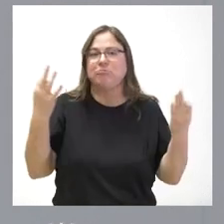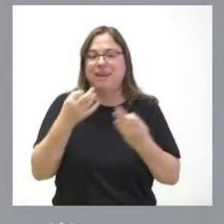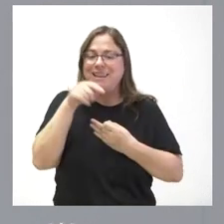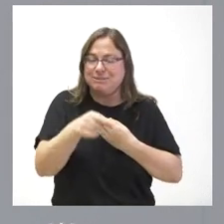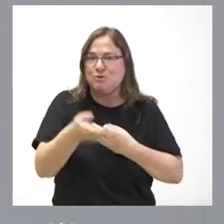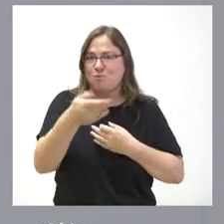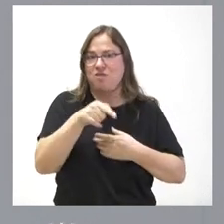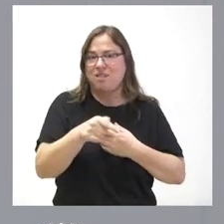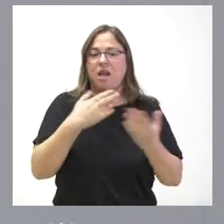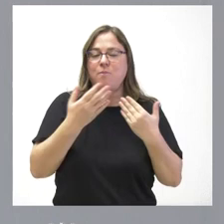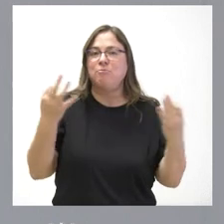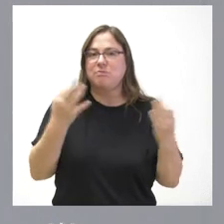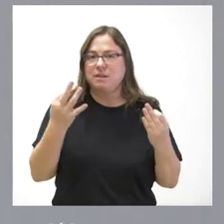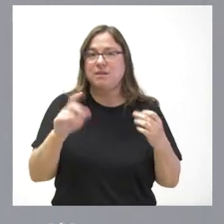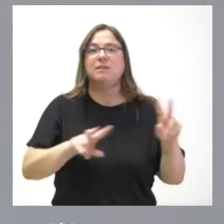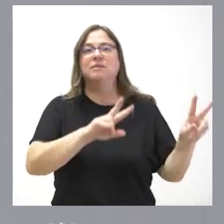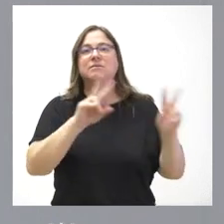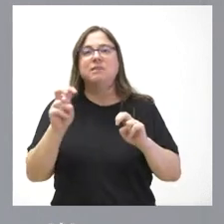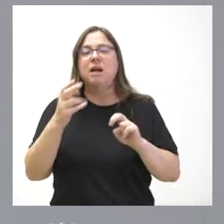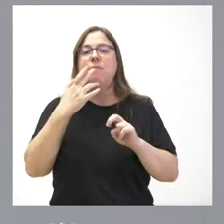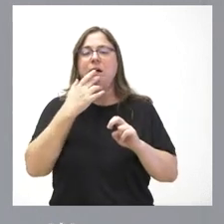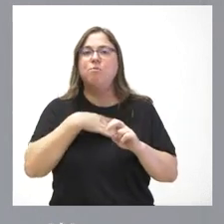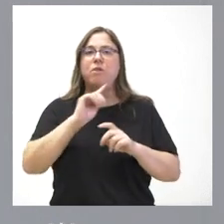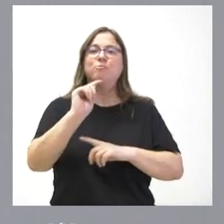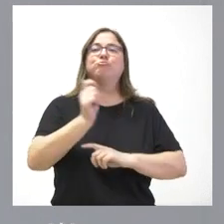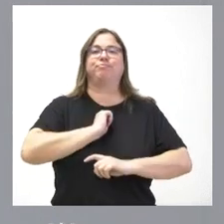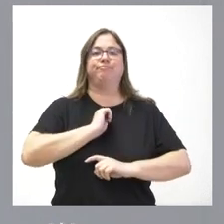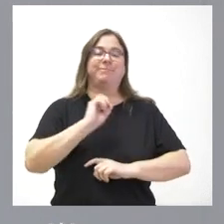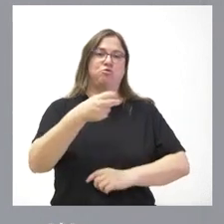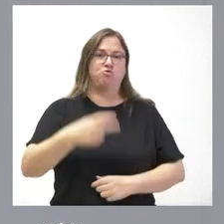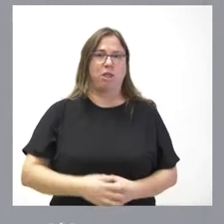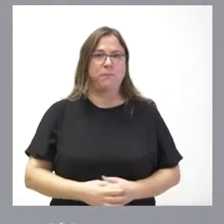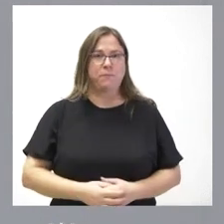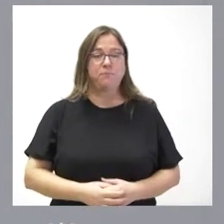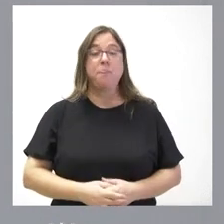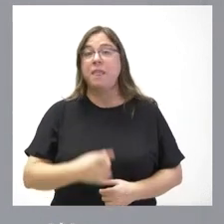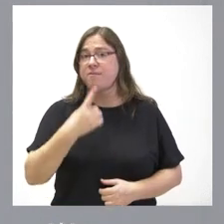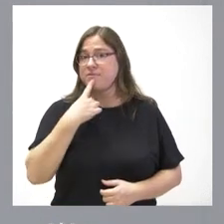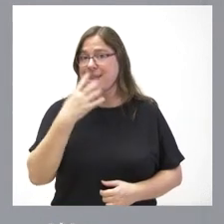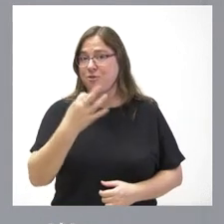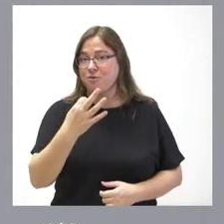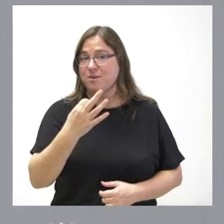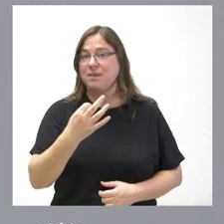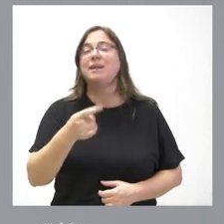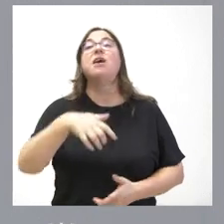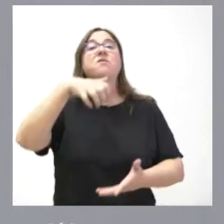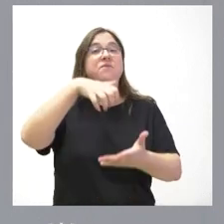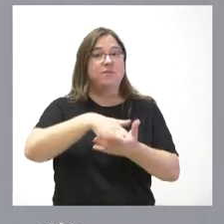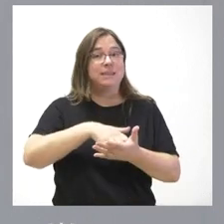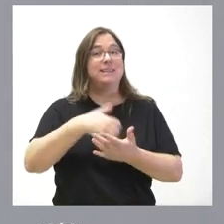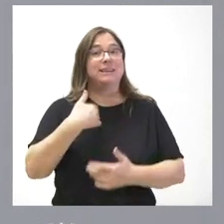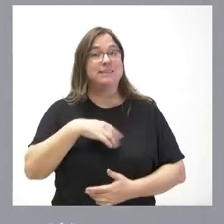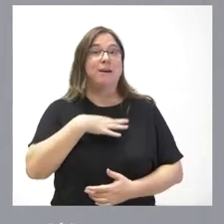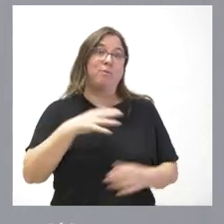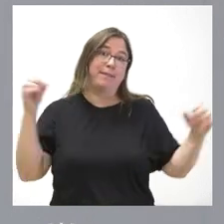y los asuntos que podamos obtener como resultado sí que les digo que lo que sí que podía tener fecha ya es la